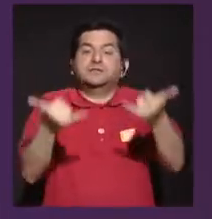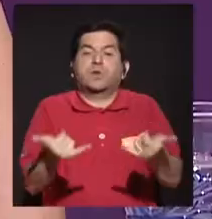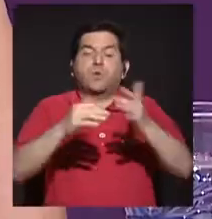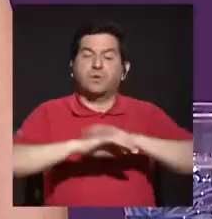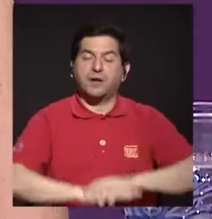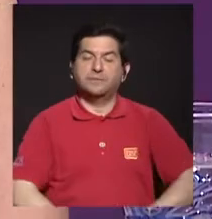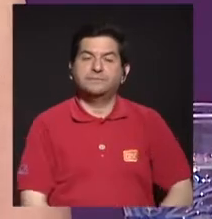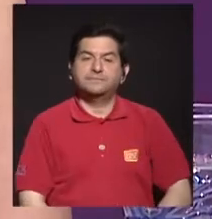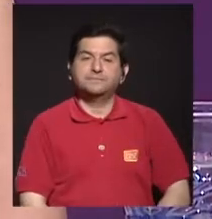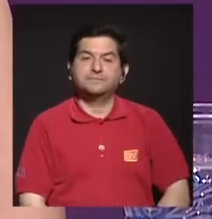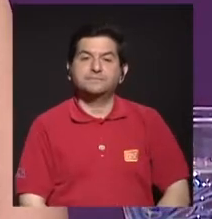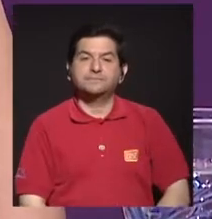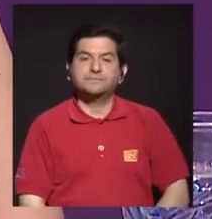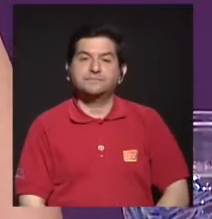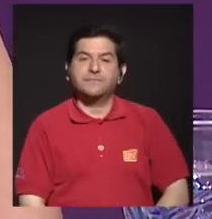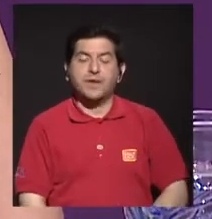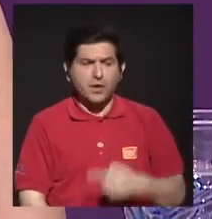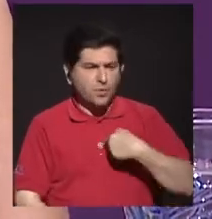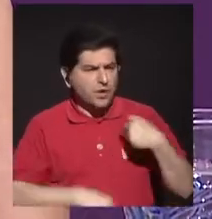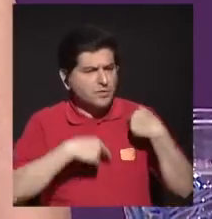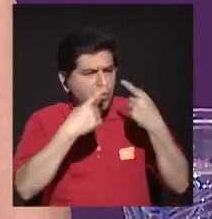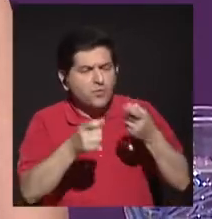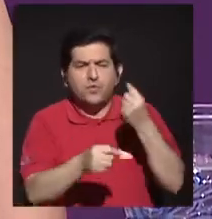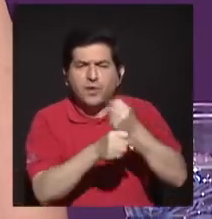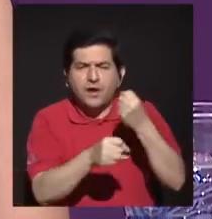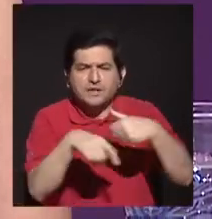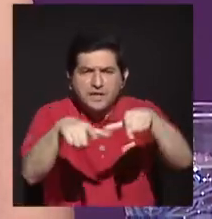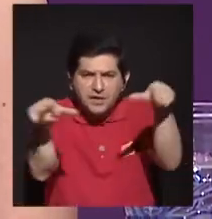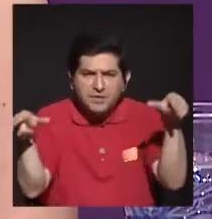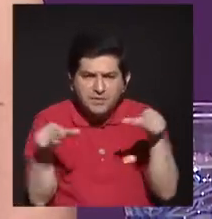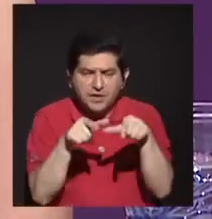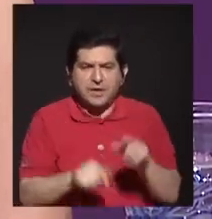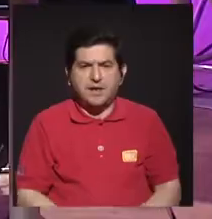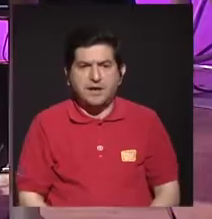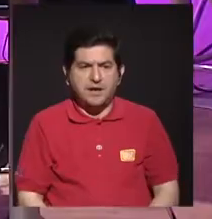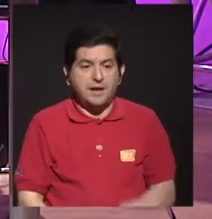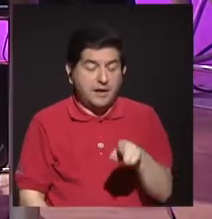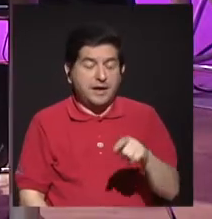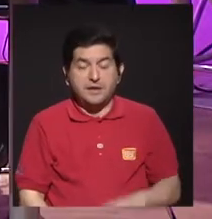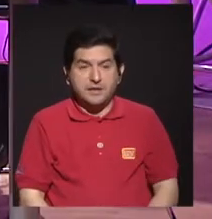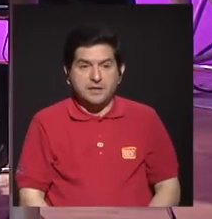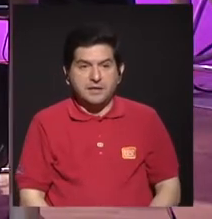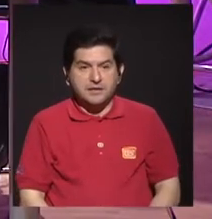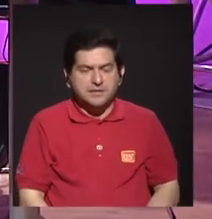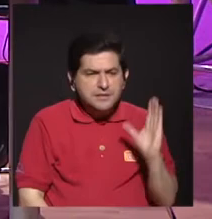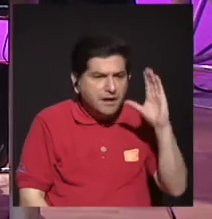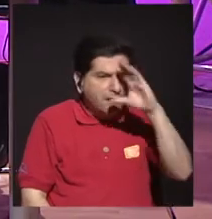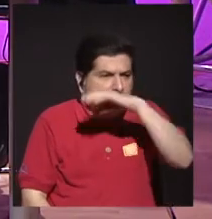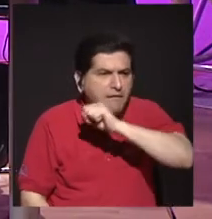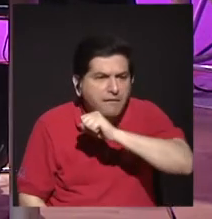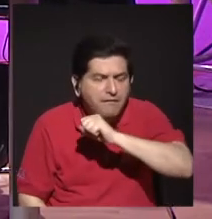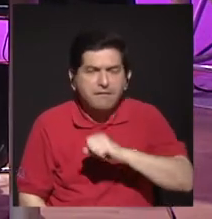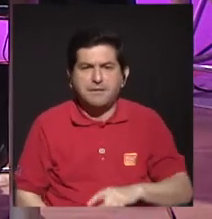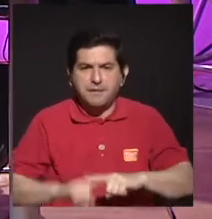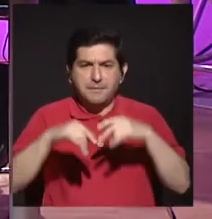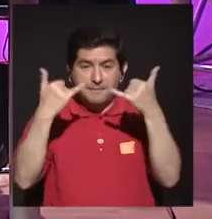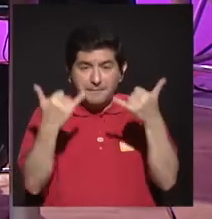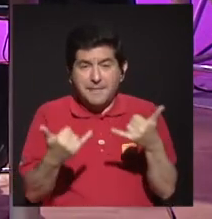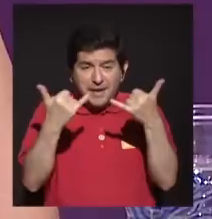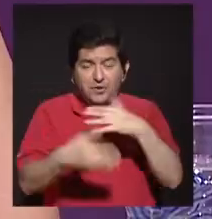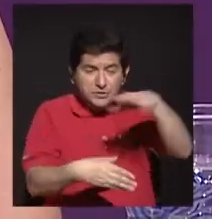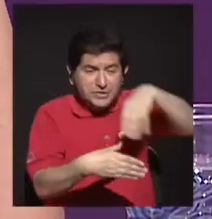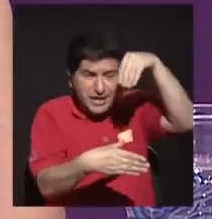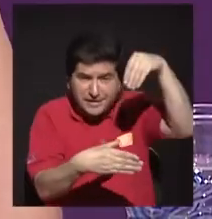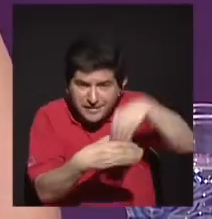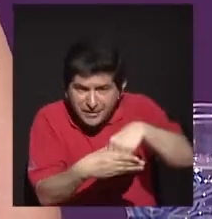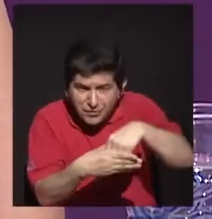Sí, claro, porque cuando uno va a trabajar a un lugar, ¿verdad?, se lleva unas impresiones, ¿verdad?, de eso. Pero cuando ya llegas a ese contexto